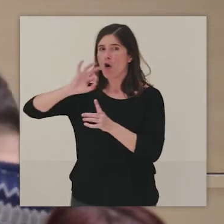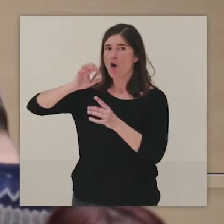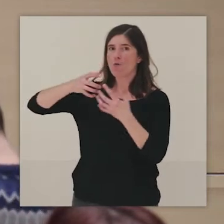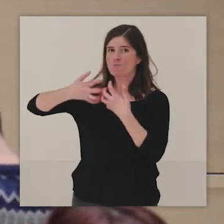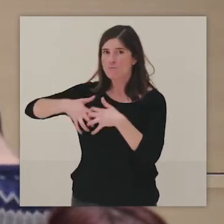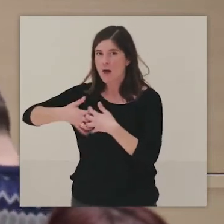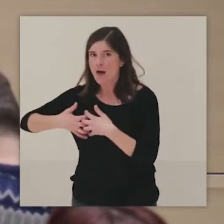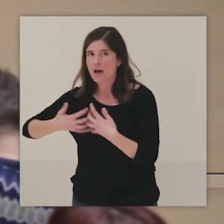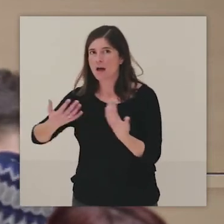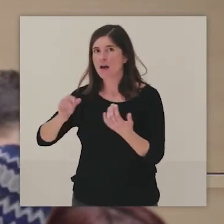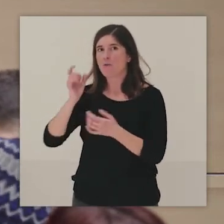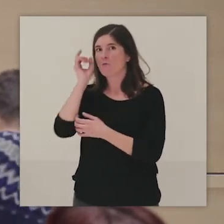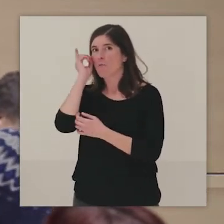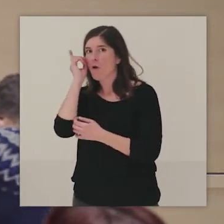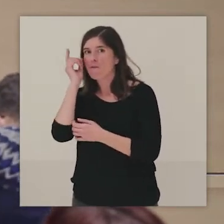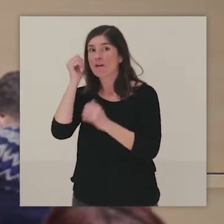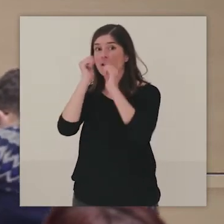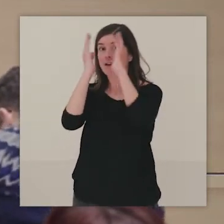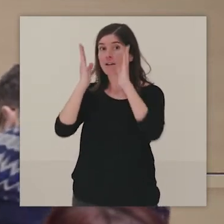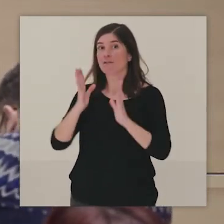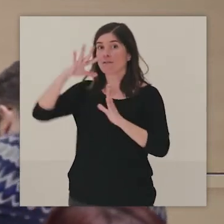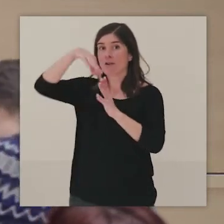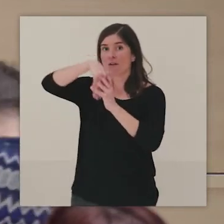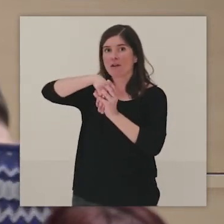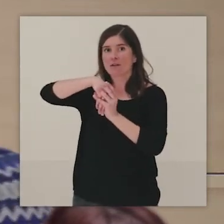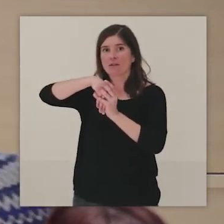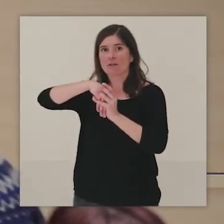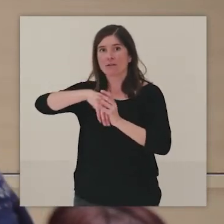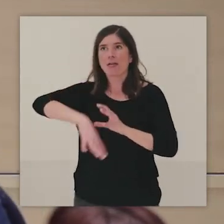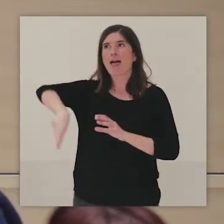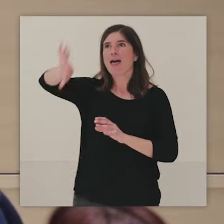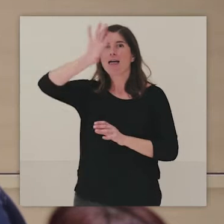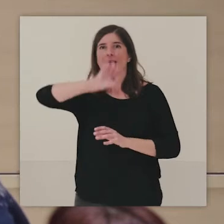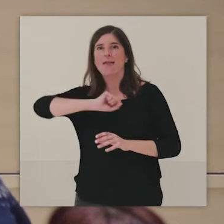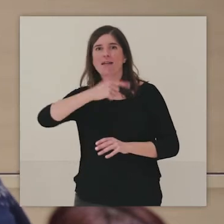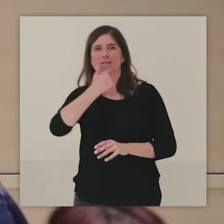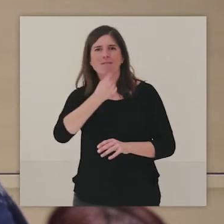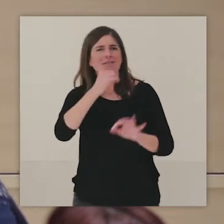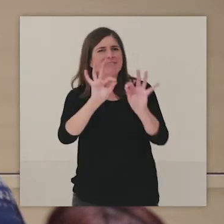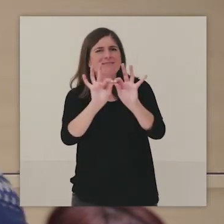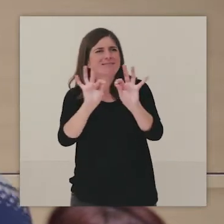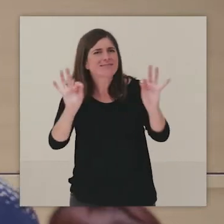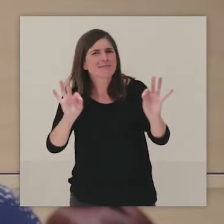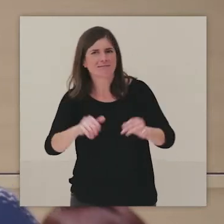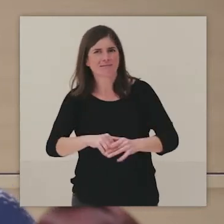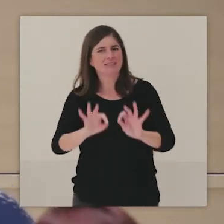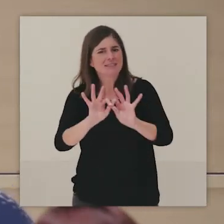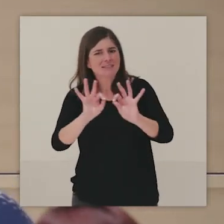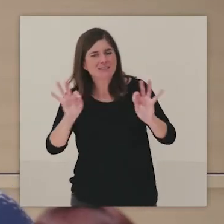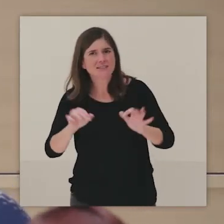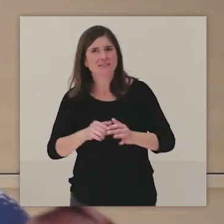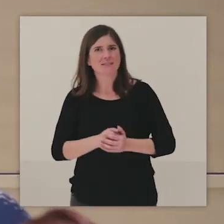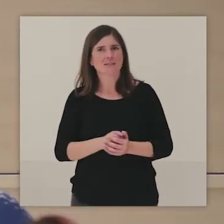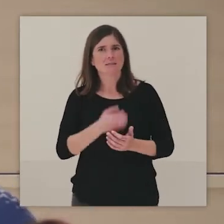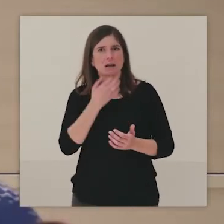un dispositivo móvil, cuando estamos en un edificio, todo tiene que ser sencillo. No tiene sentido que